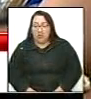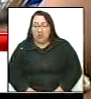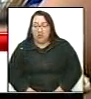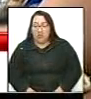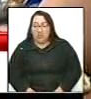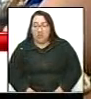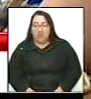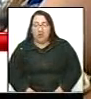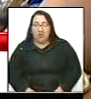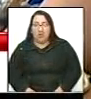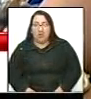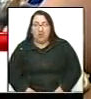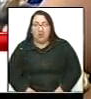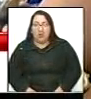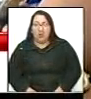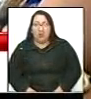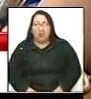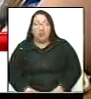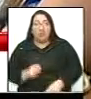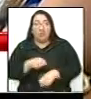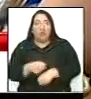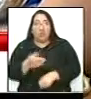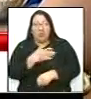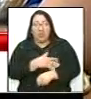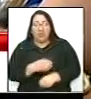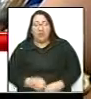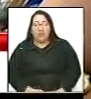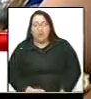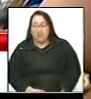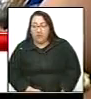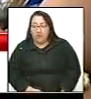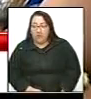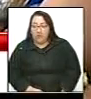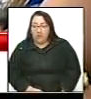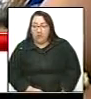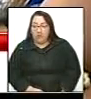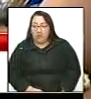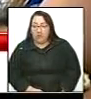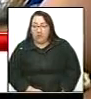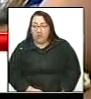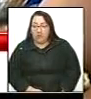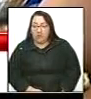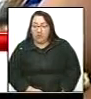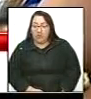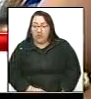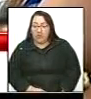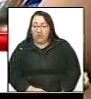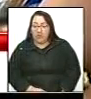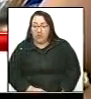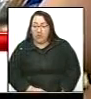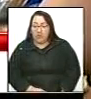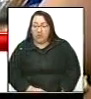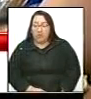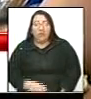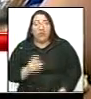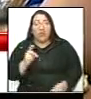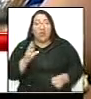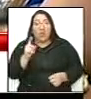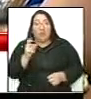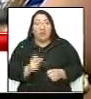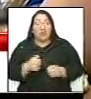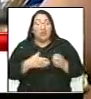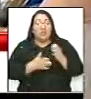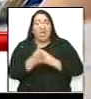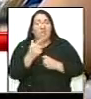poco un momento anterior. Hoy día sale, comentaba con el amigo César Vázquez, sale un colaborador eficaz